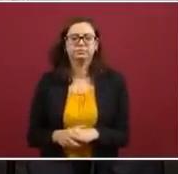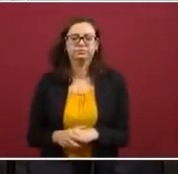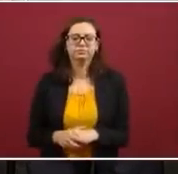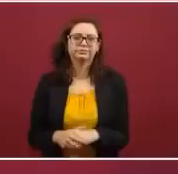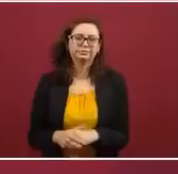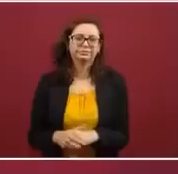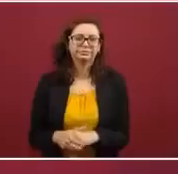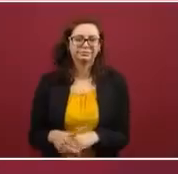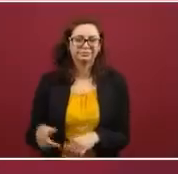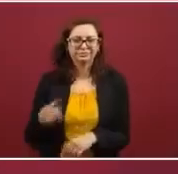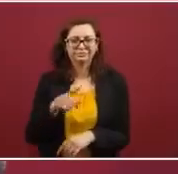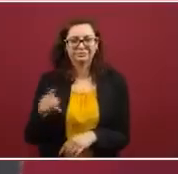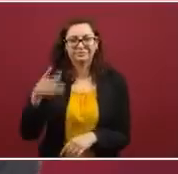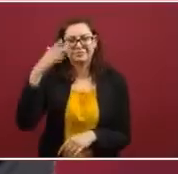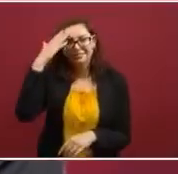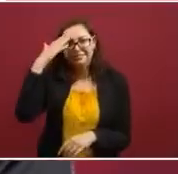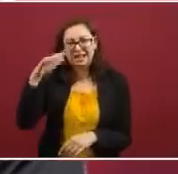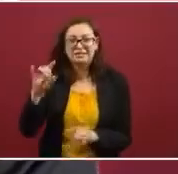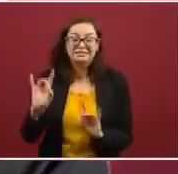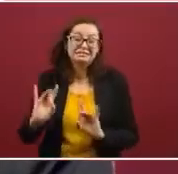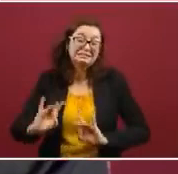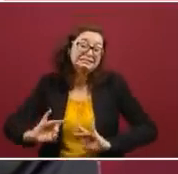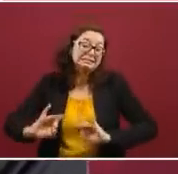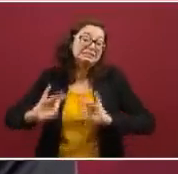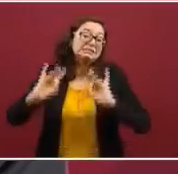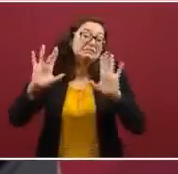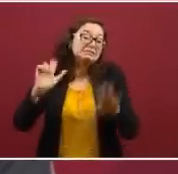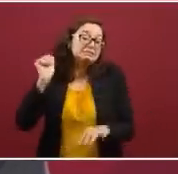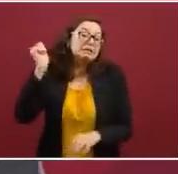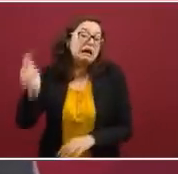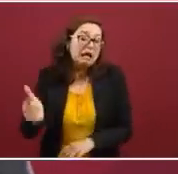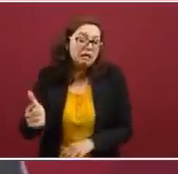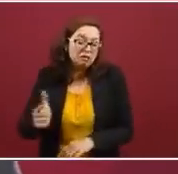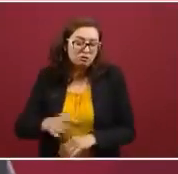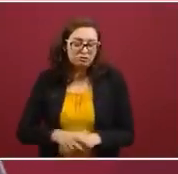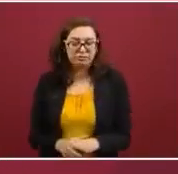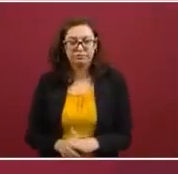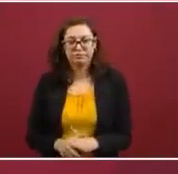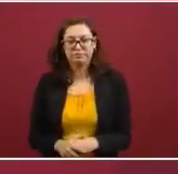coloquialmente, por si las moscas.